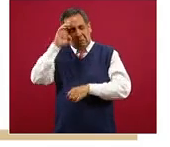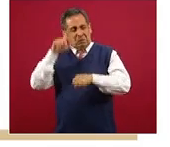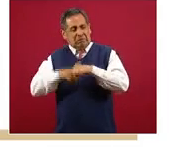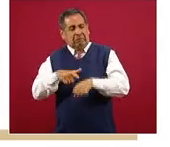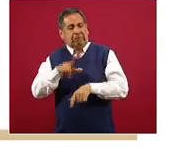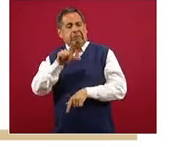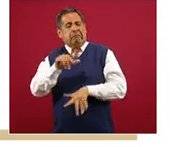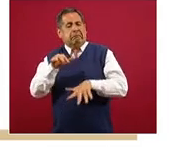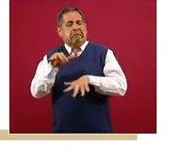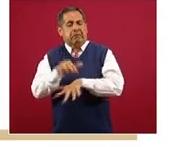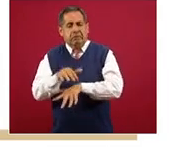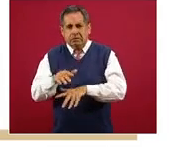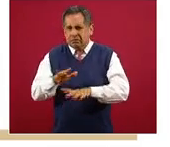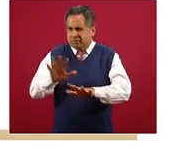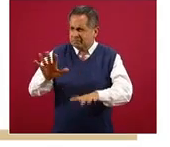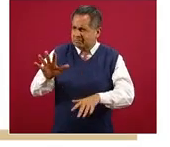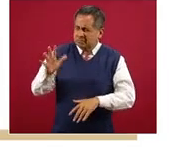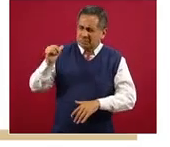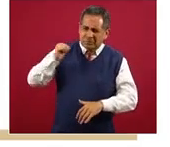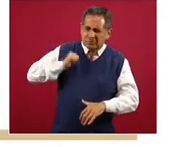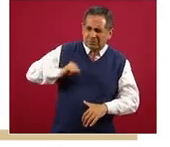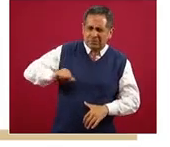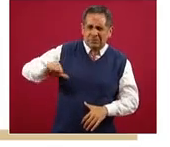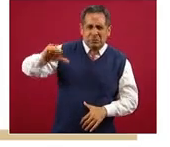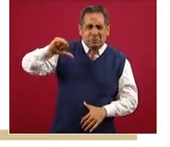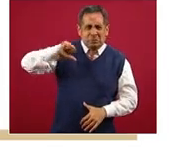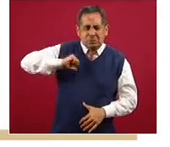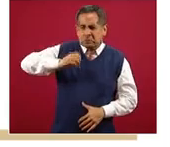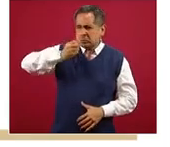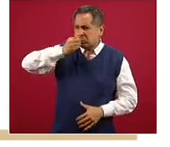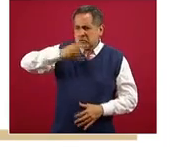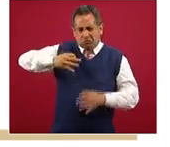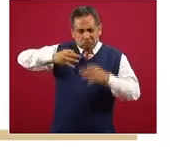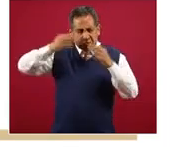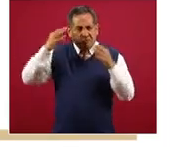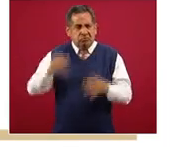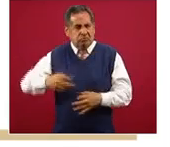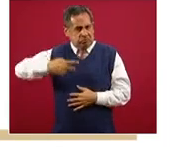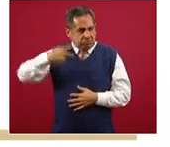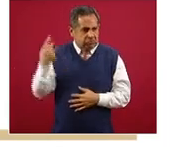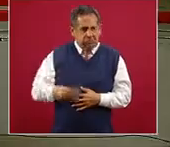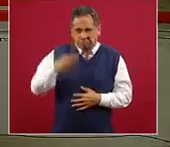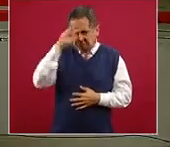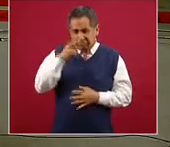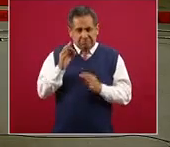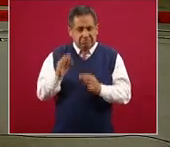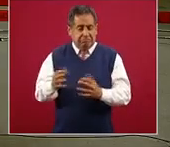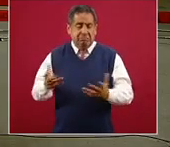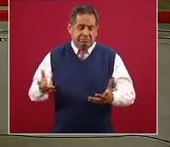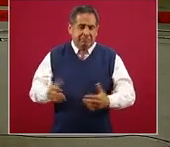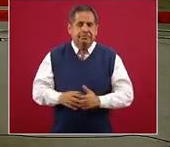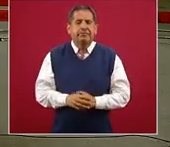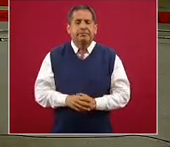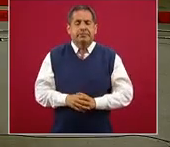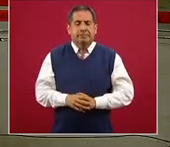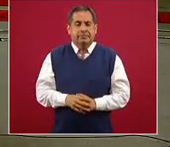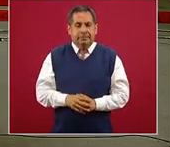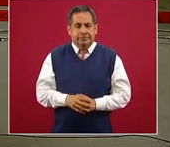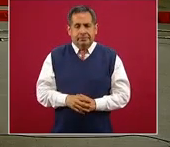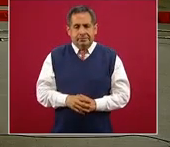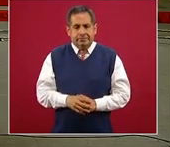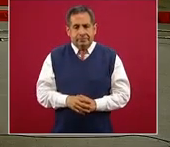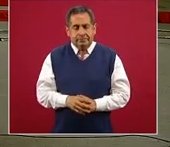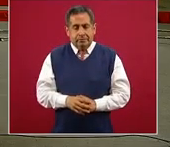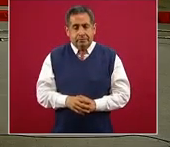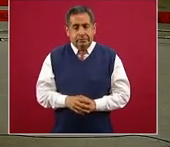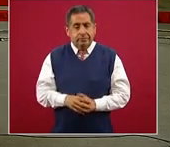cultura milenaria que nos ha dado el fundamento de lo que hoy somos. Adelante, por favor. Y